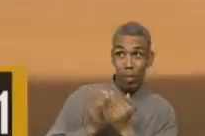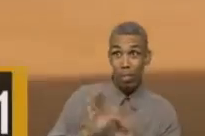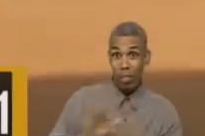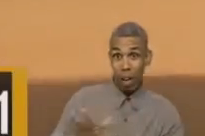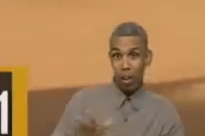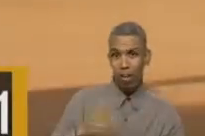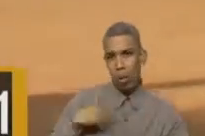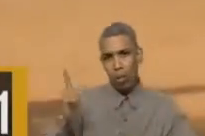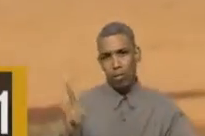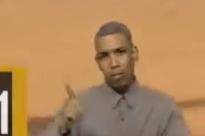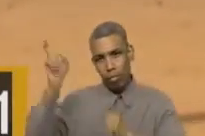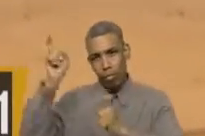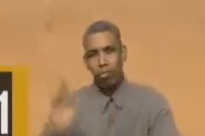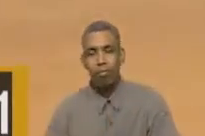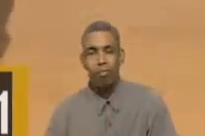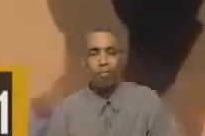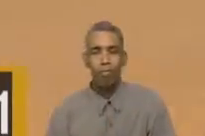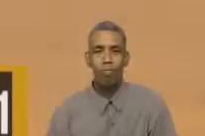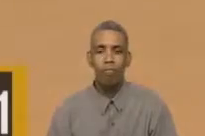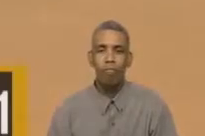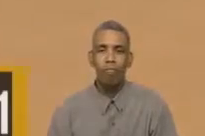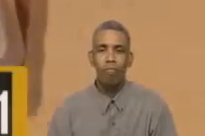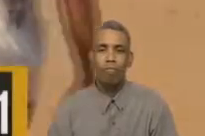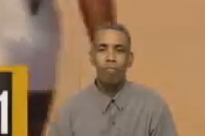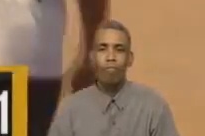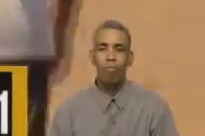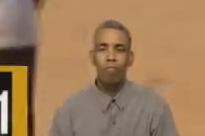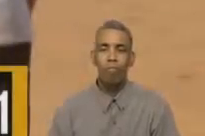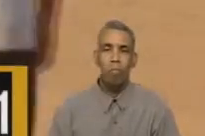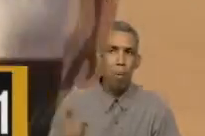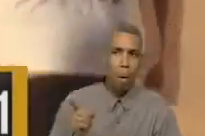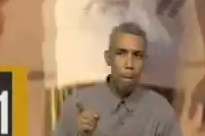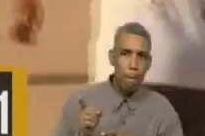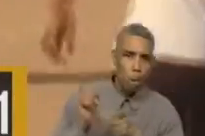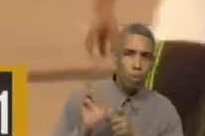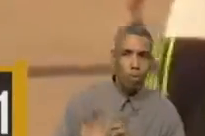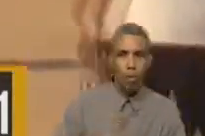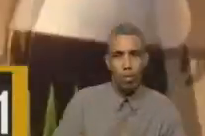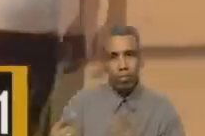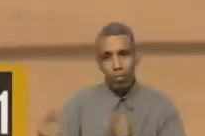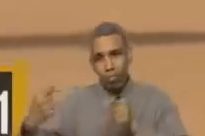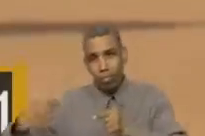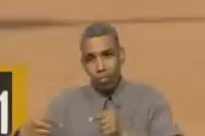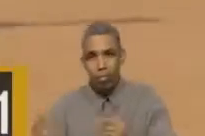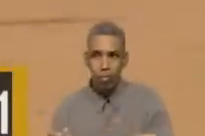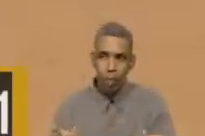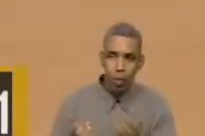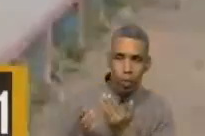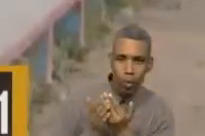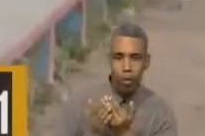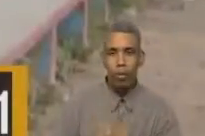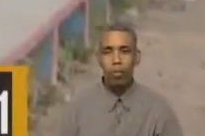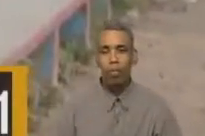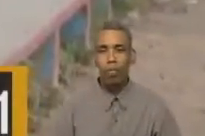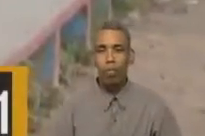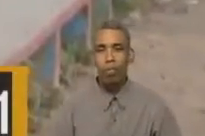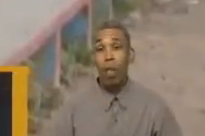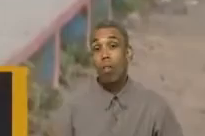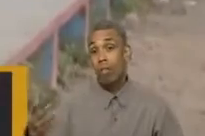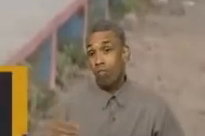para salir de acá de Barranca para jugar contra ellos. La verdad es que todos estamos contentos